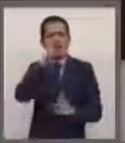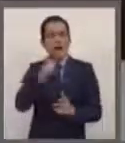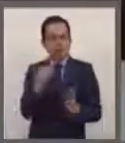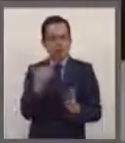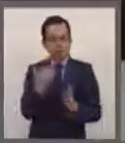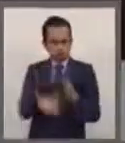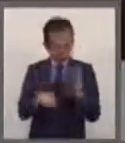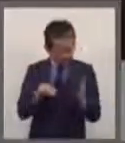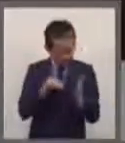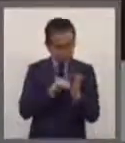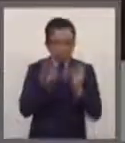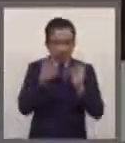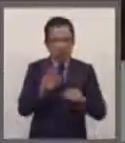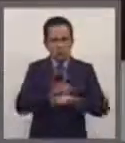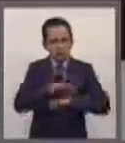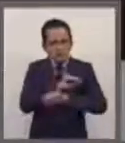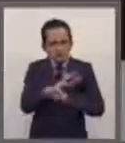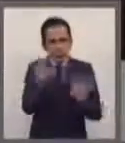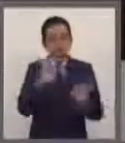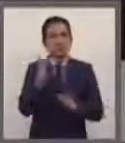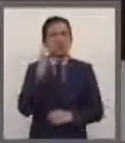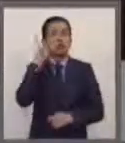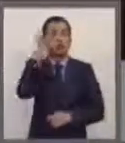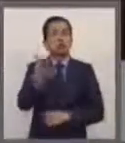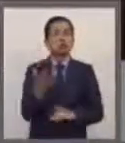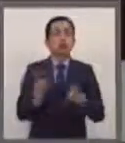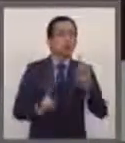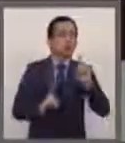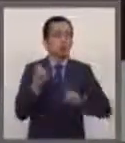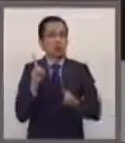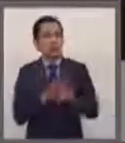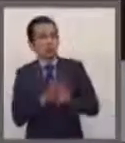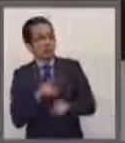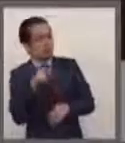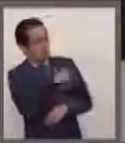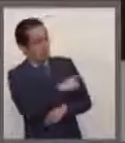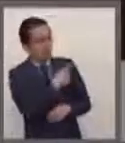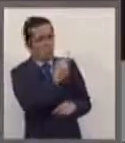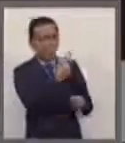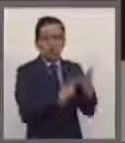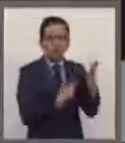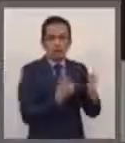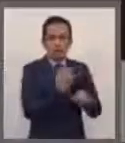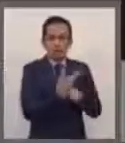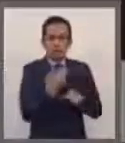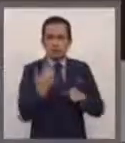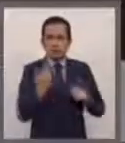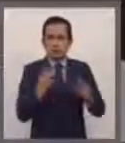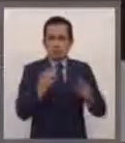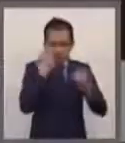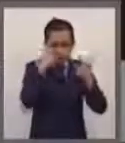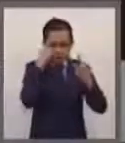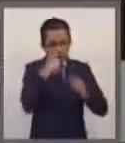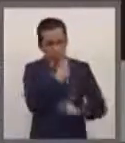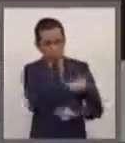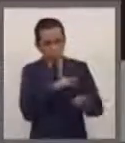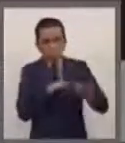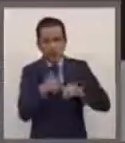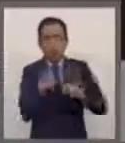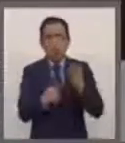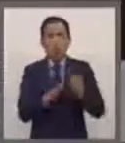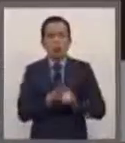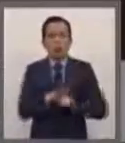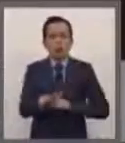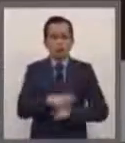generen duda o perspicacia sobre la actividad de vigilancia que tiene la Secretaría de Marina. Es